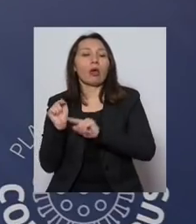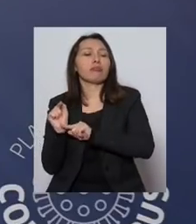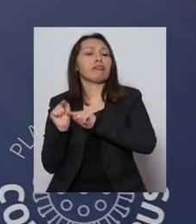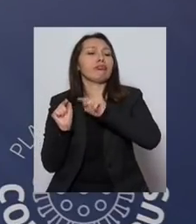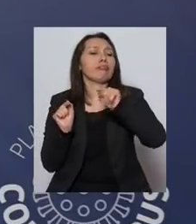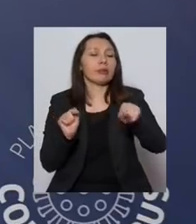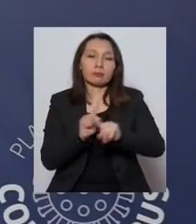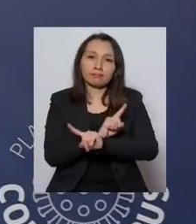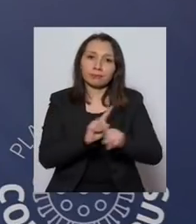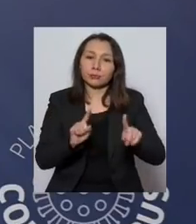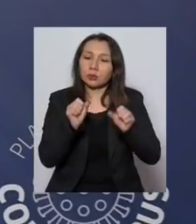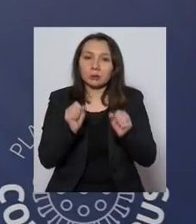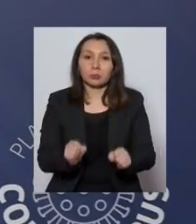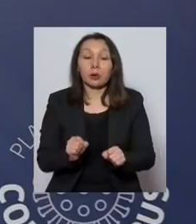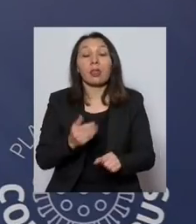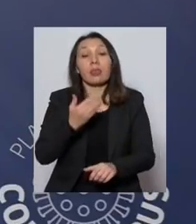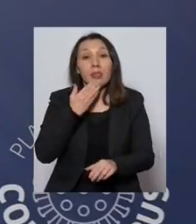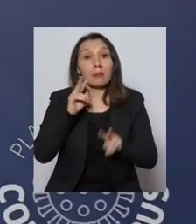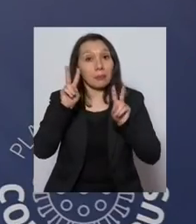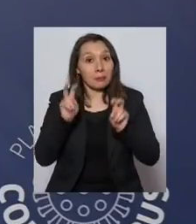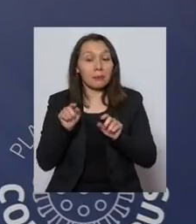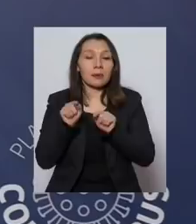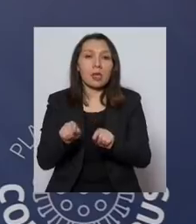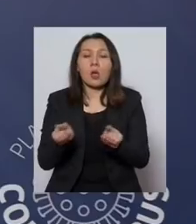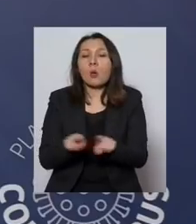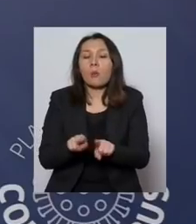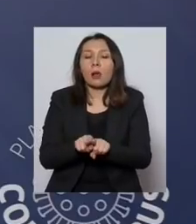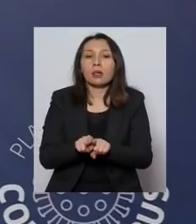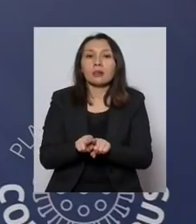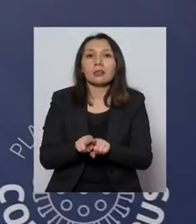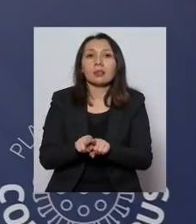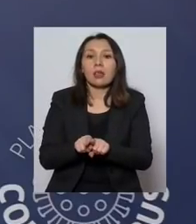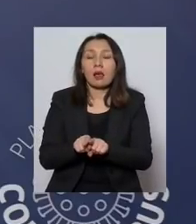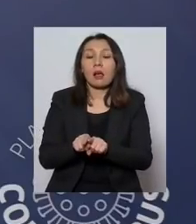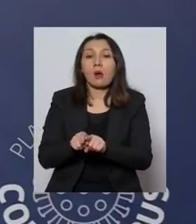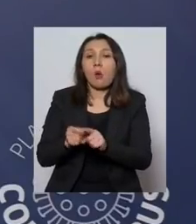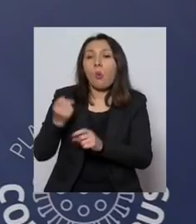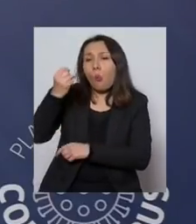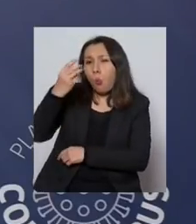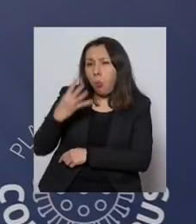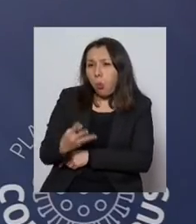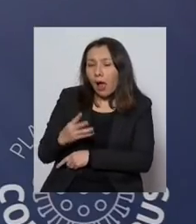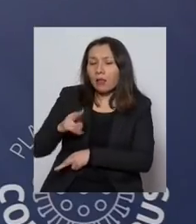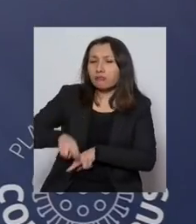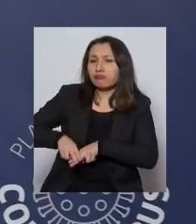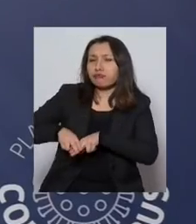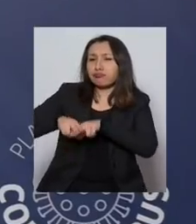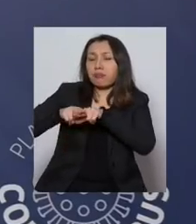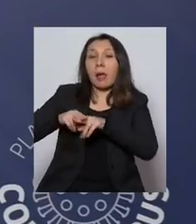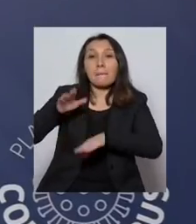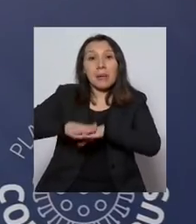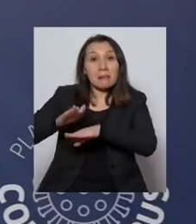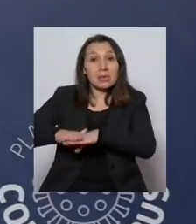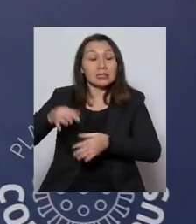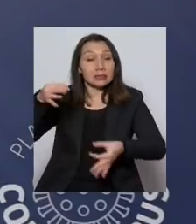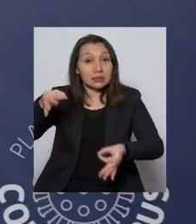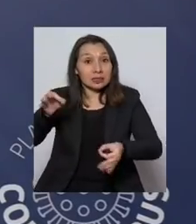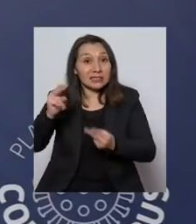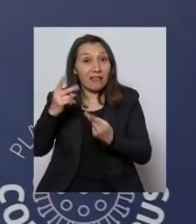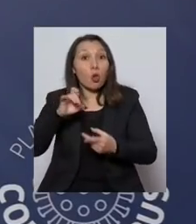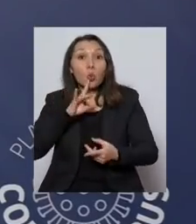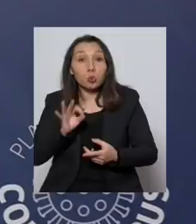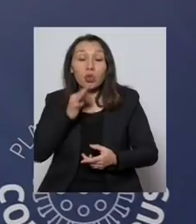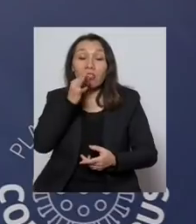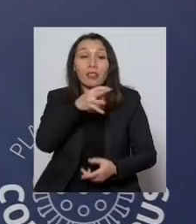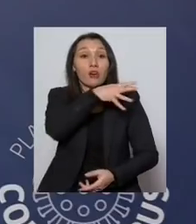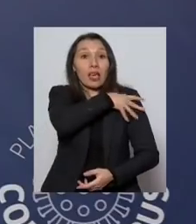segunda vivienda. Y respecto al acumulado de permisos y salvoconductos al que se refirió